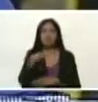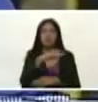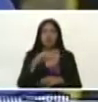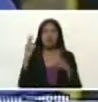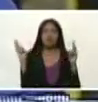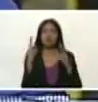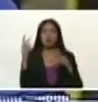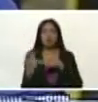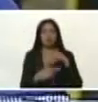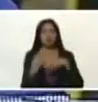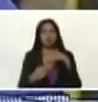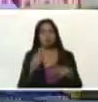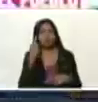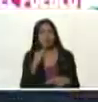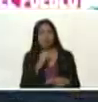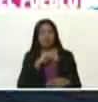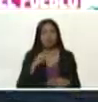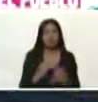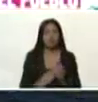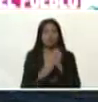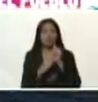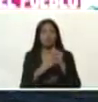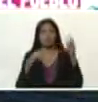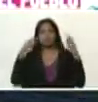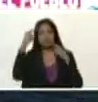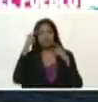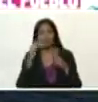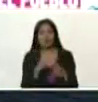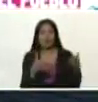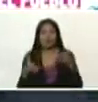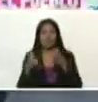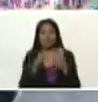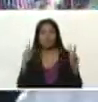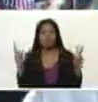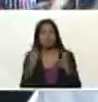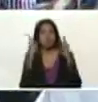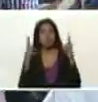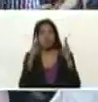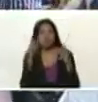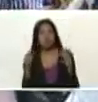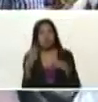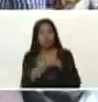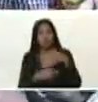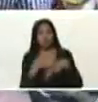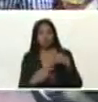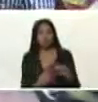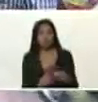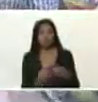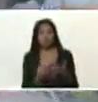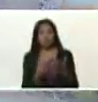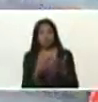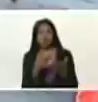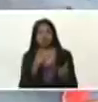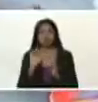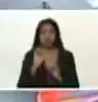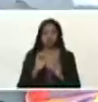de la revolución bolivariana de nuestro comandante Chávez. El camino victorioso de la revolución